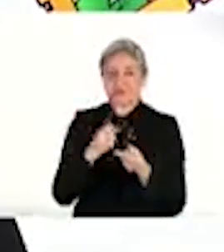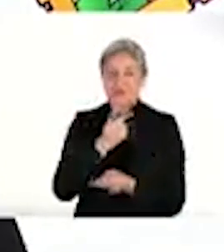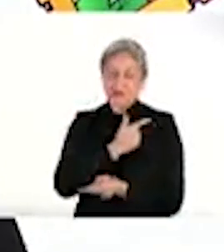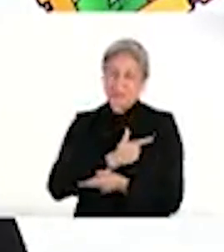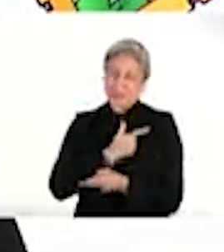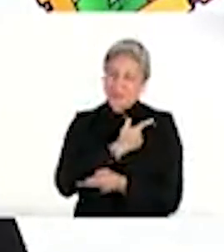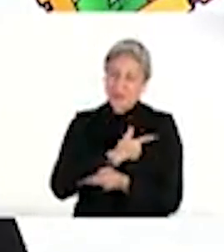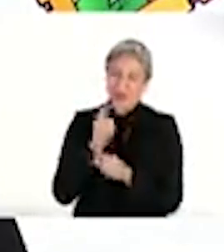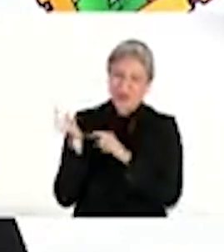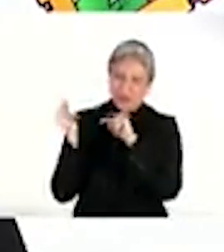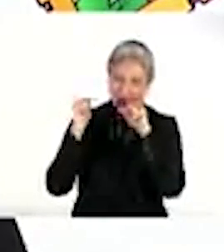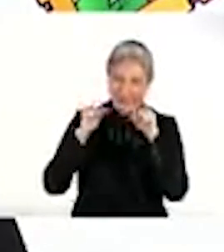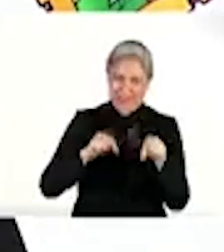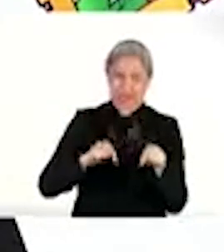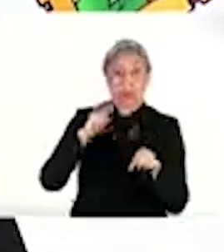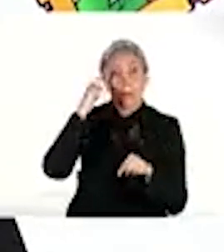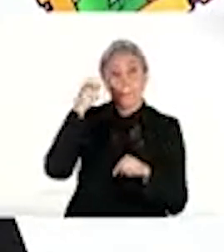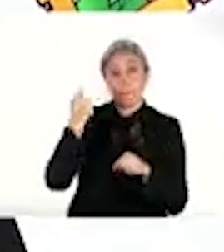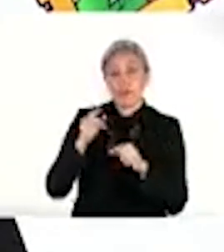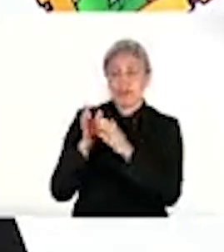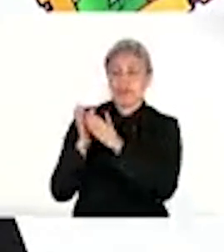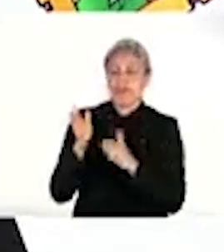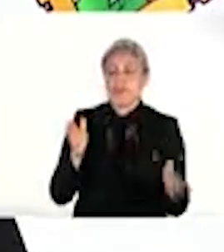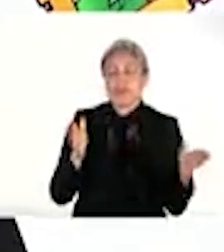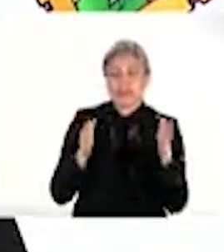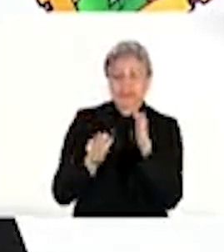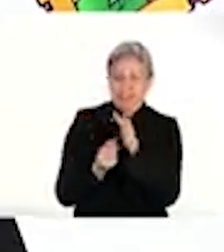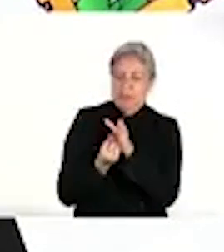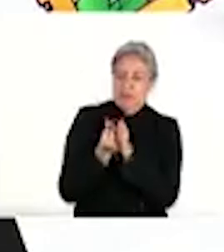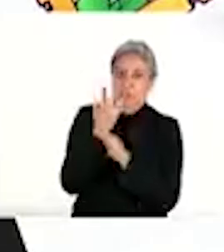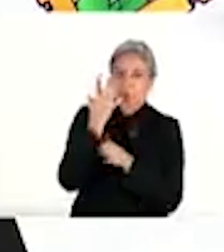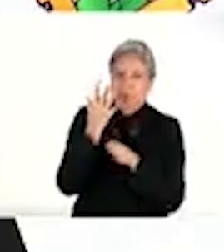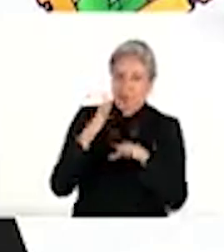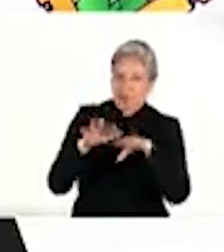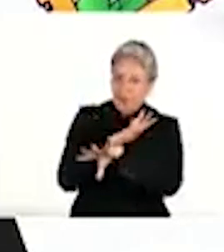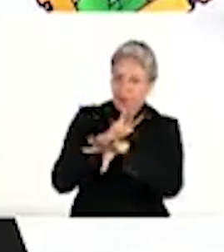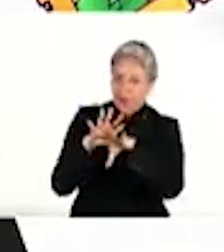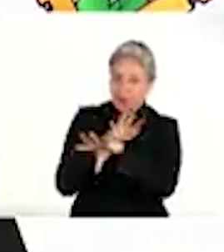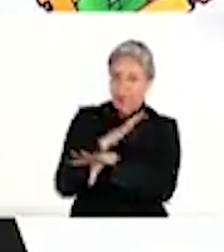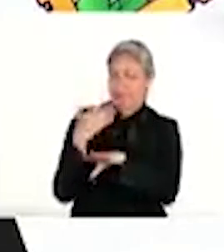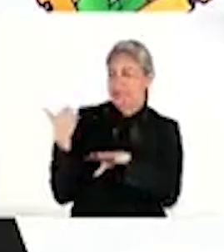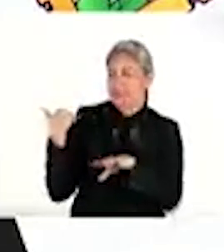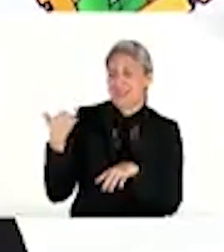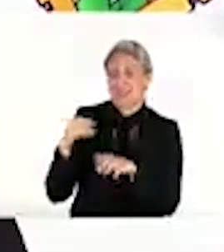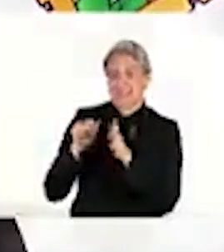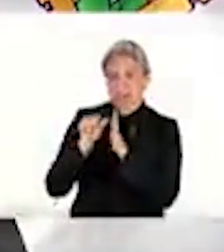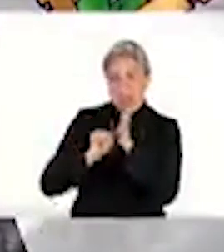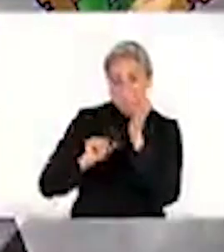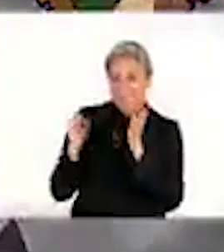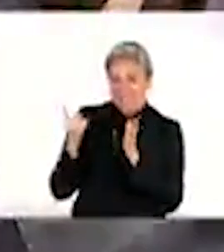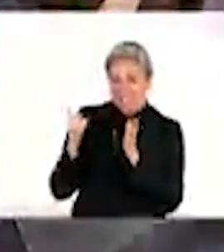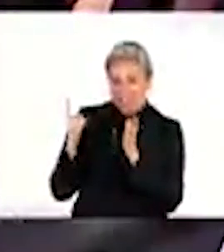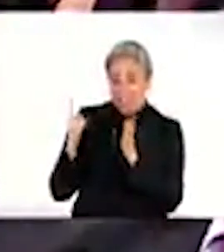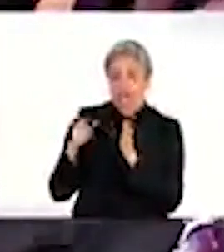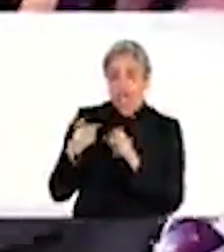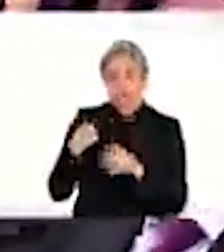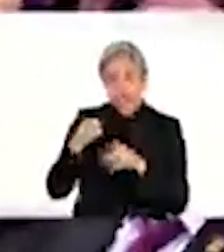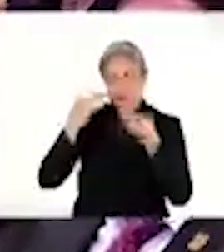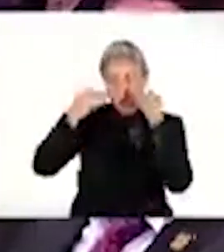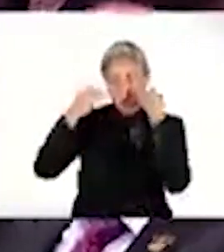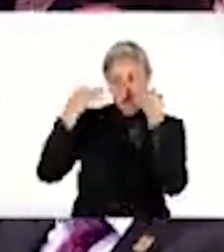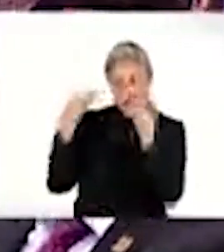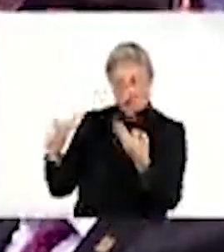de regeneración institucional que arrancaron desde el pasado mes de diciembre ya se nota